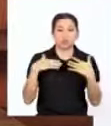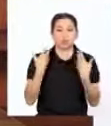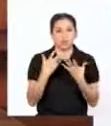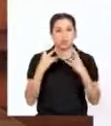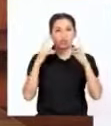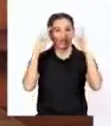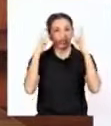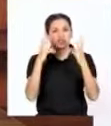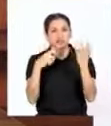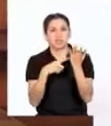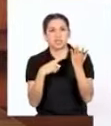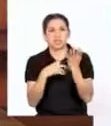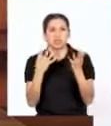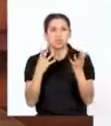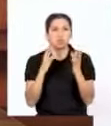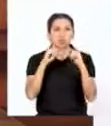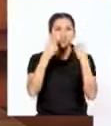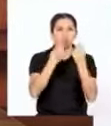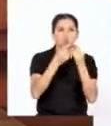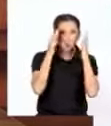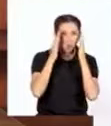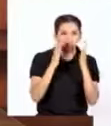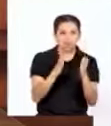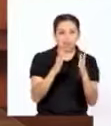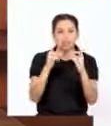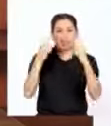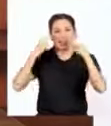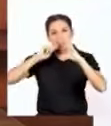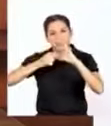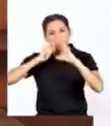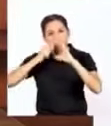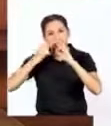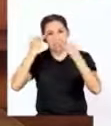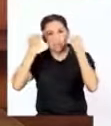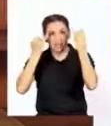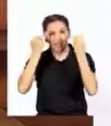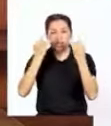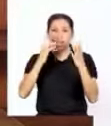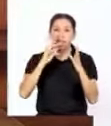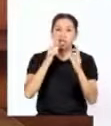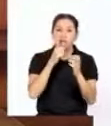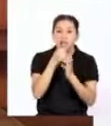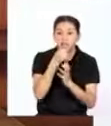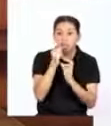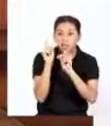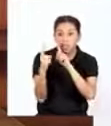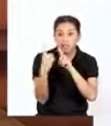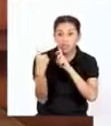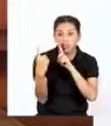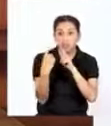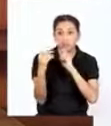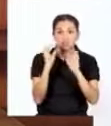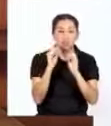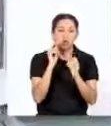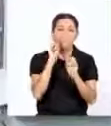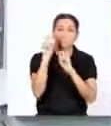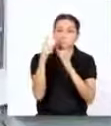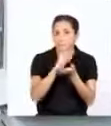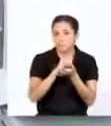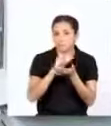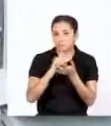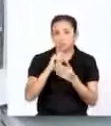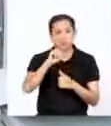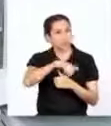puede emplear técnicas como la del grupo focal, talleres creativos, la entrevista, la encuesta, entre